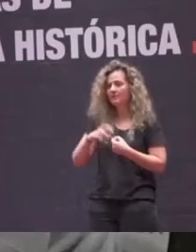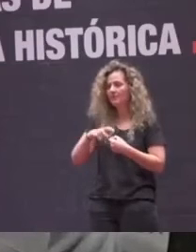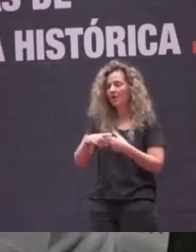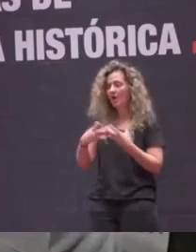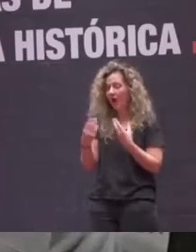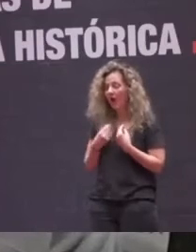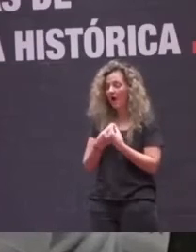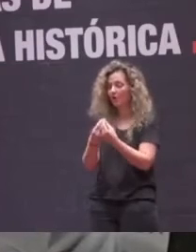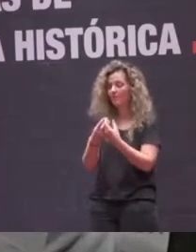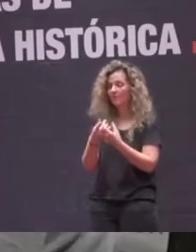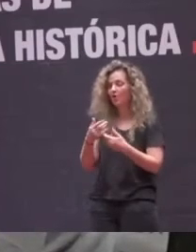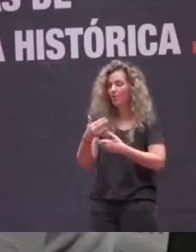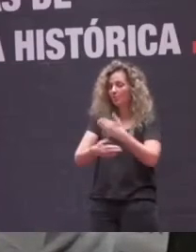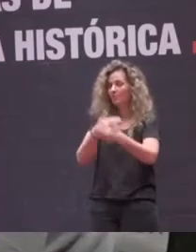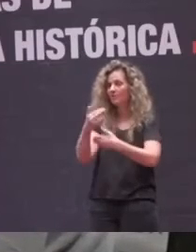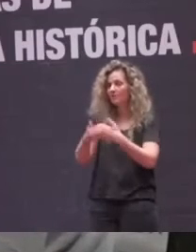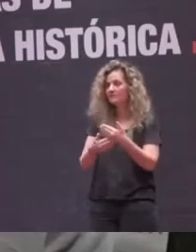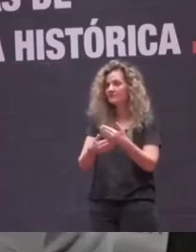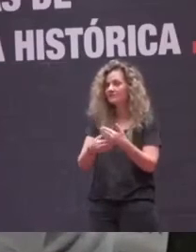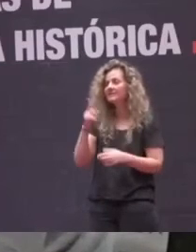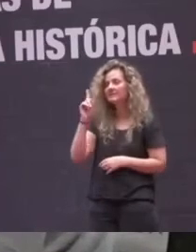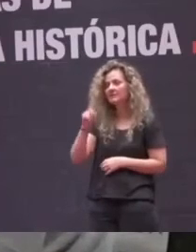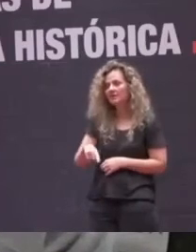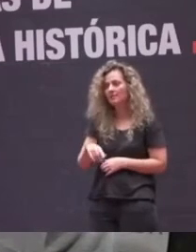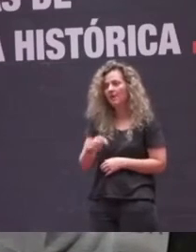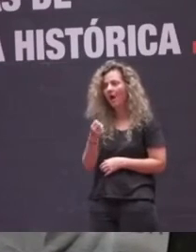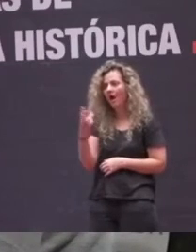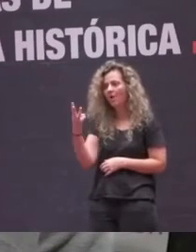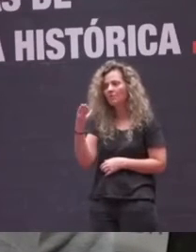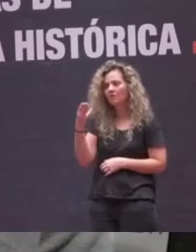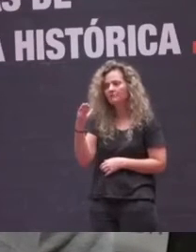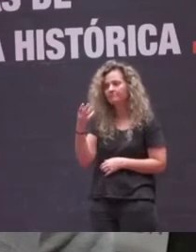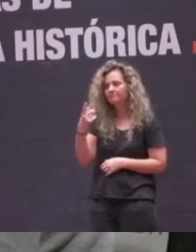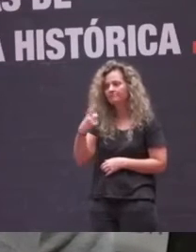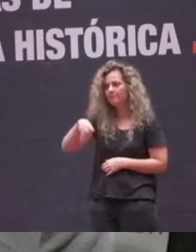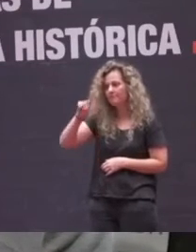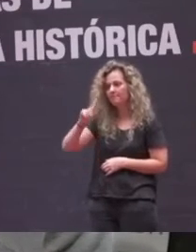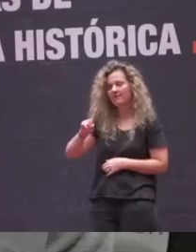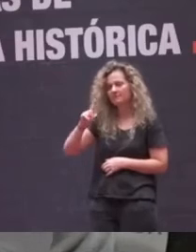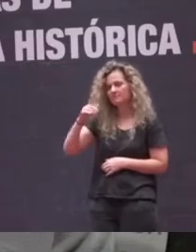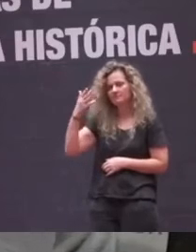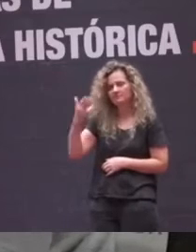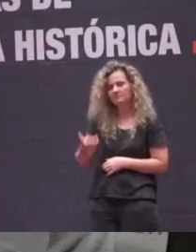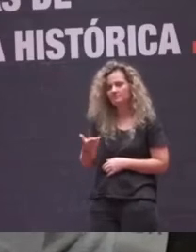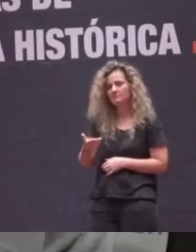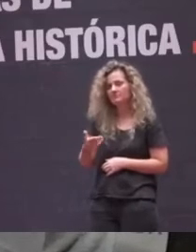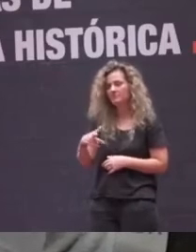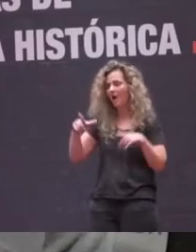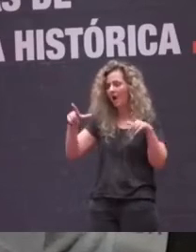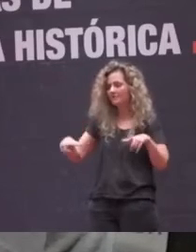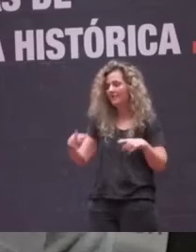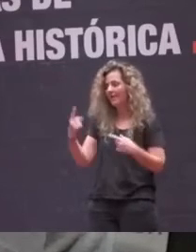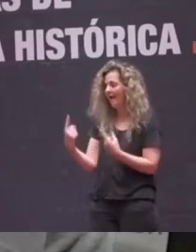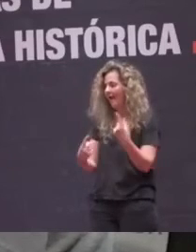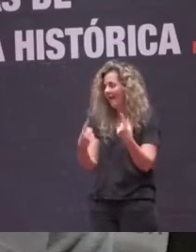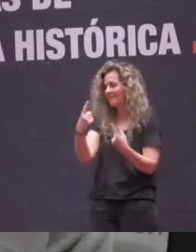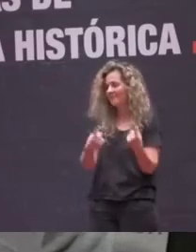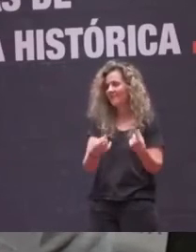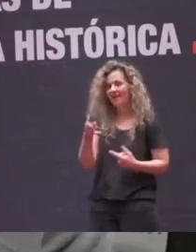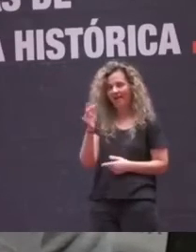todo este proceso, pero temos persoas imprescindibles, non? En esta sala temos algunhas delas, non?